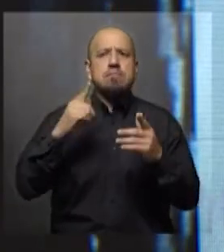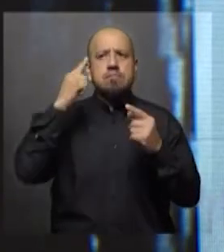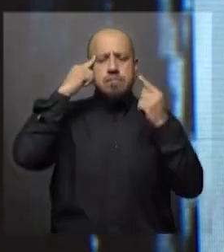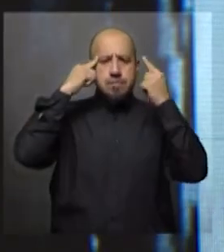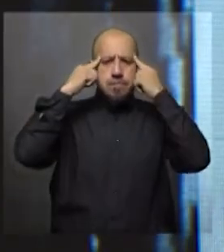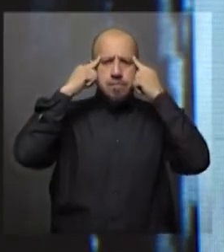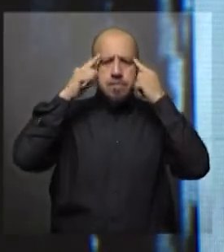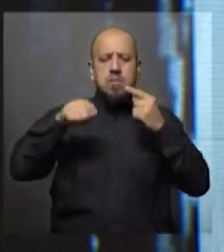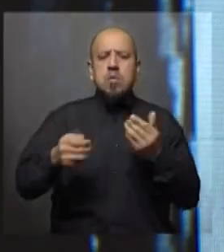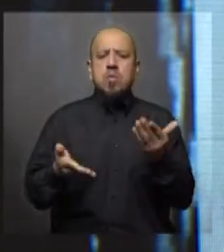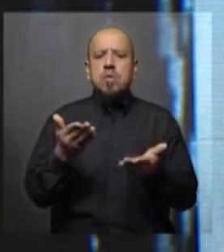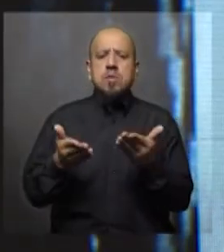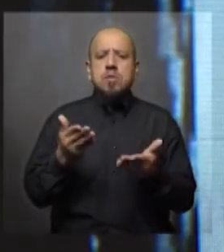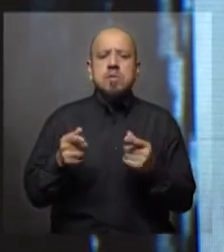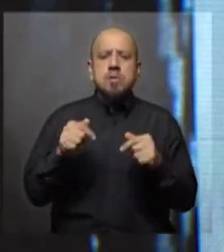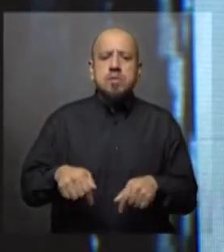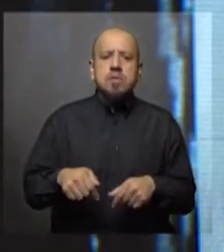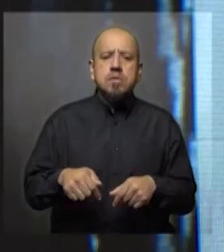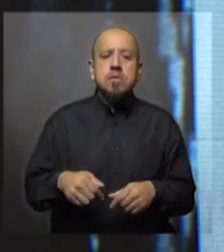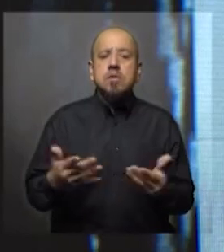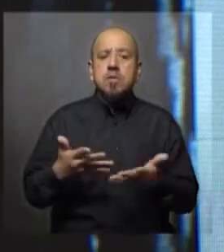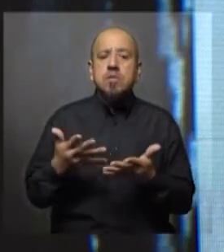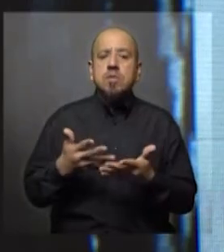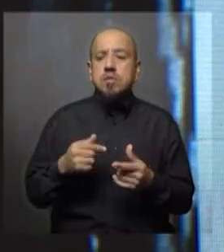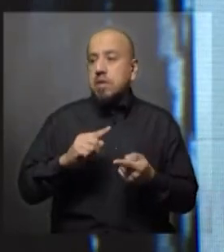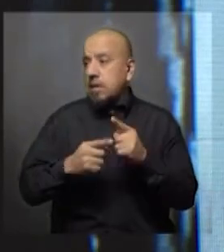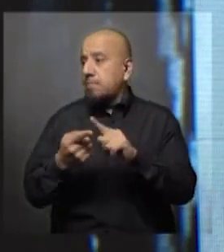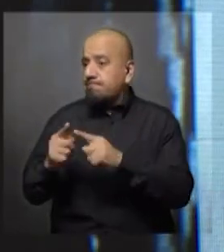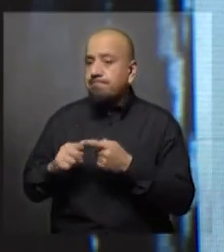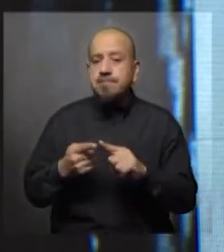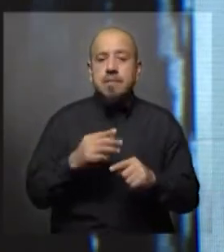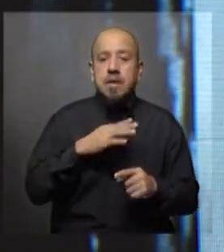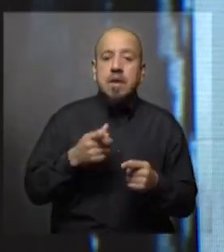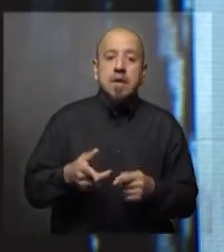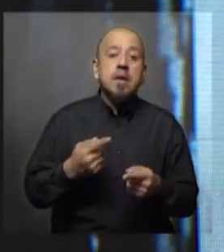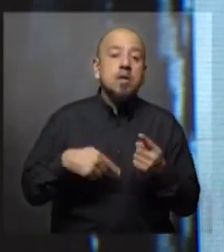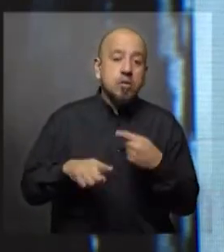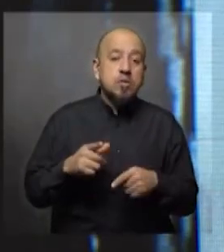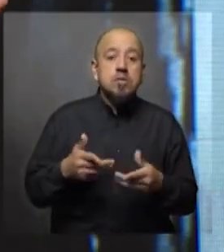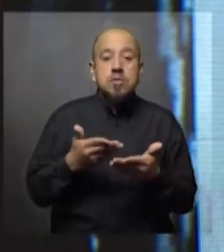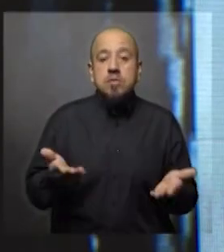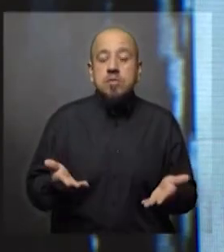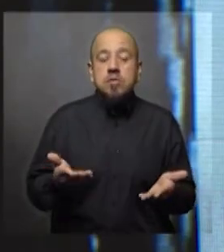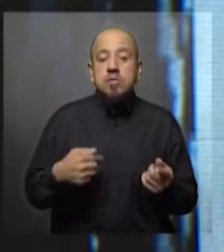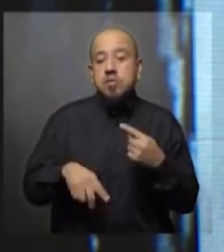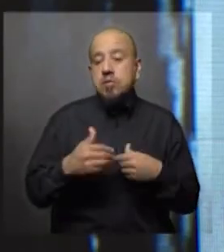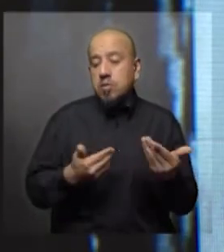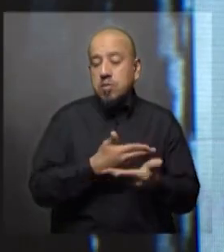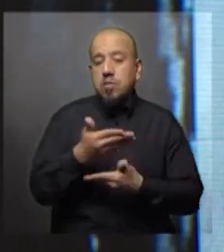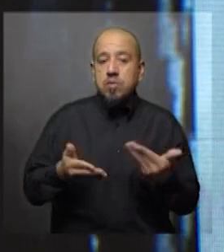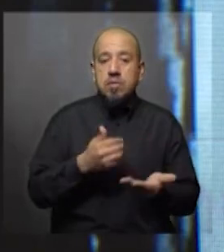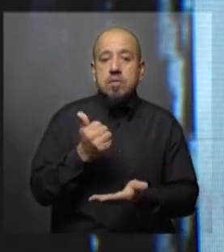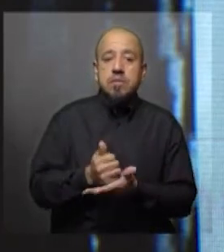por la Justicia del mundo en el que le toca vivir de las relaciones en las que está inserto y de los vínculos en los que está